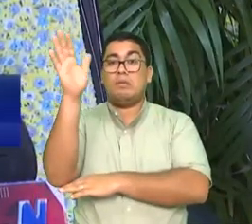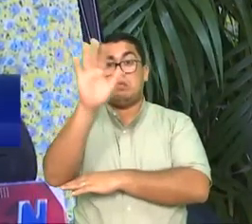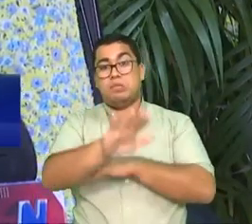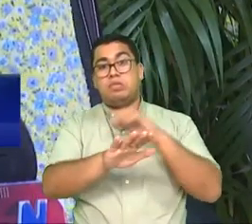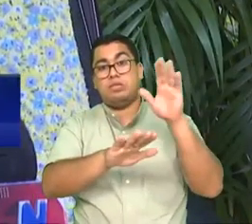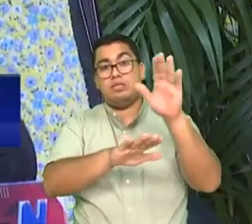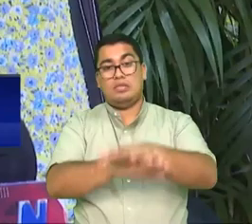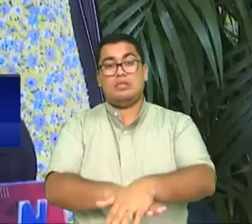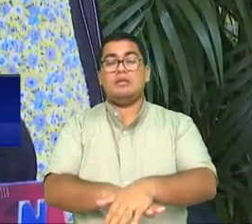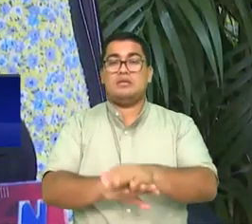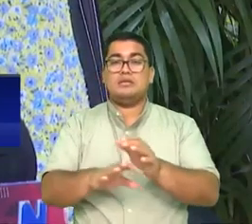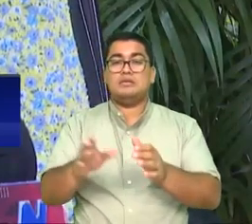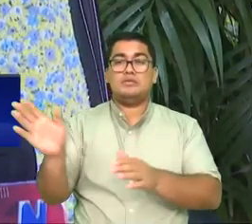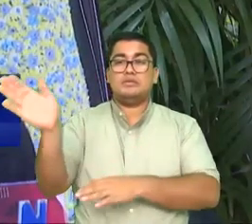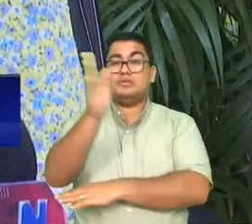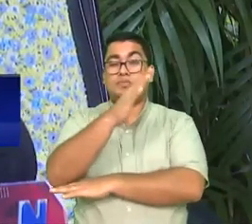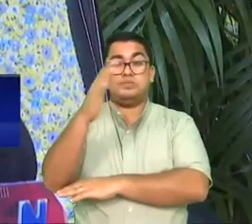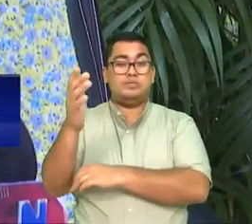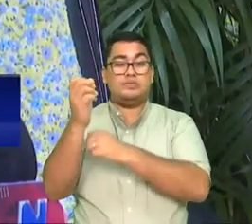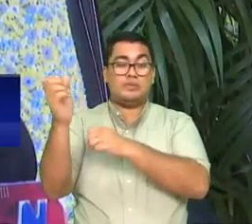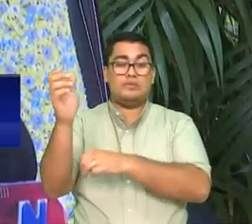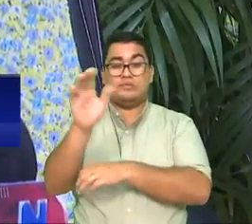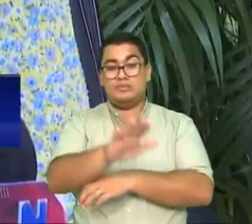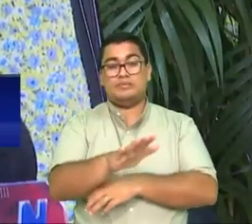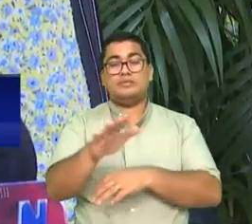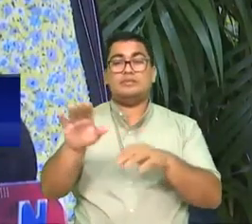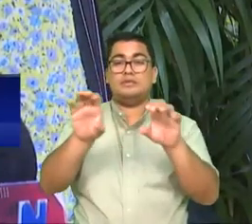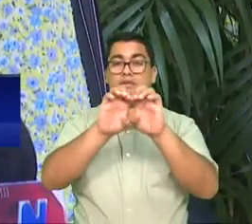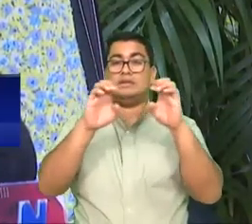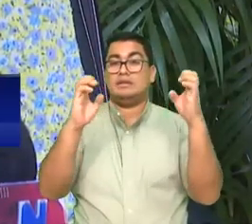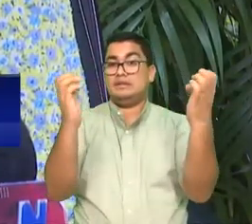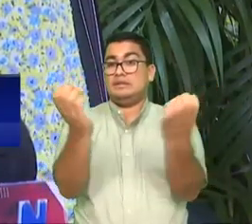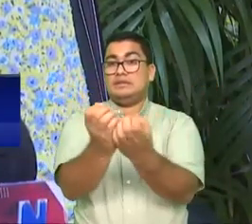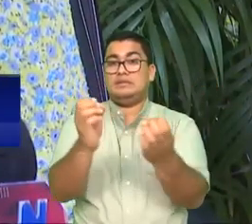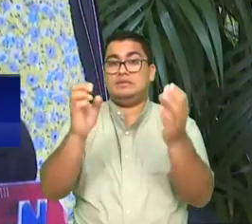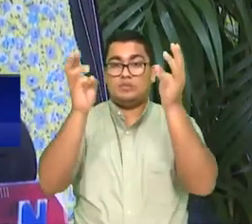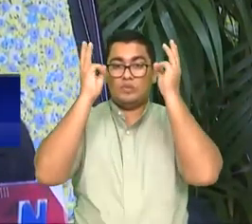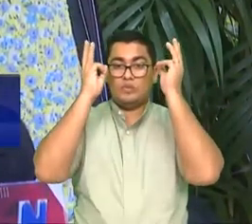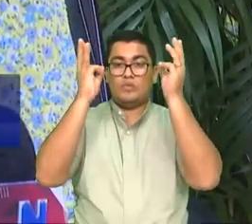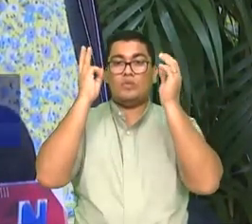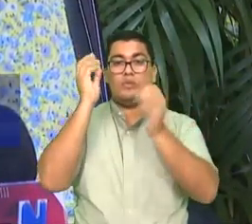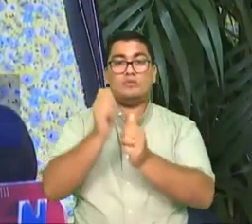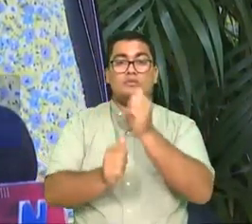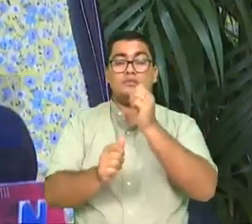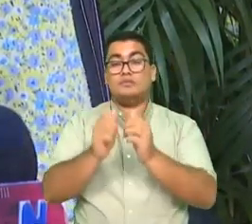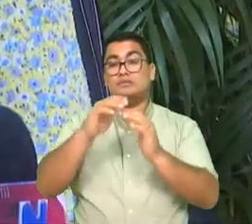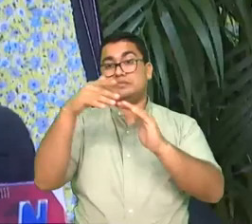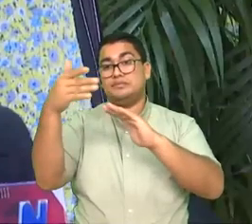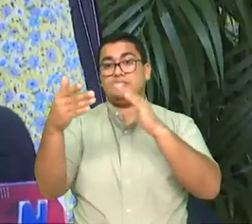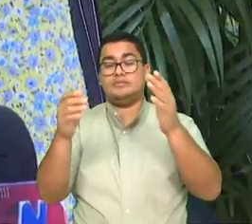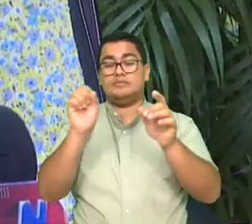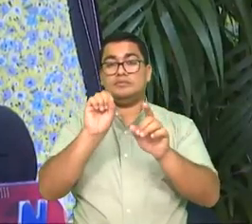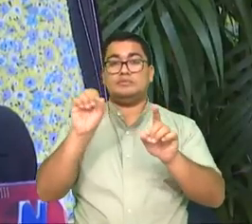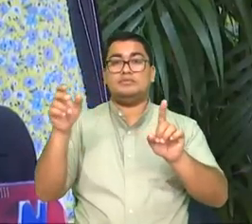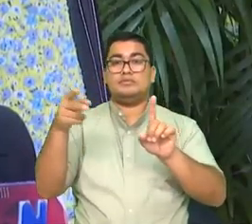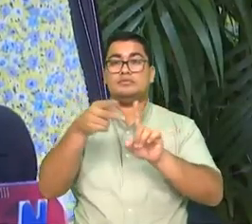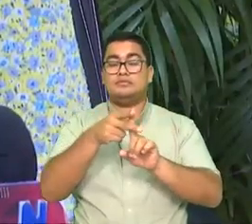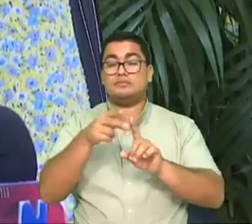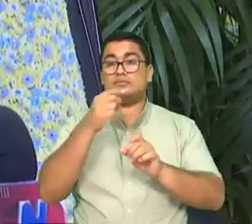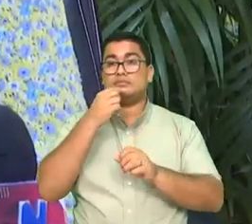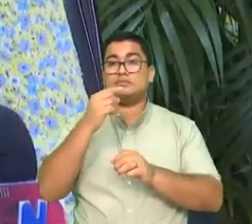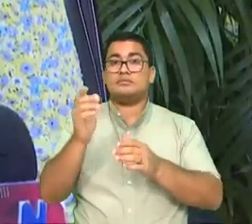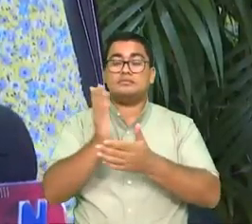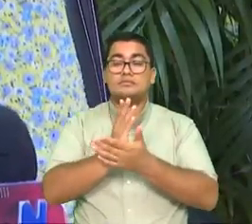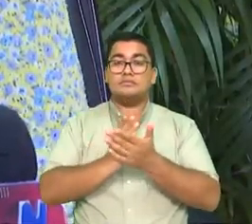sobre todo producida por los vientos. El estadio municipal en Huaspán también sufrió daño. En San Rafael del Sur también tenemos daños